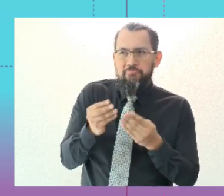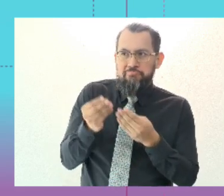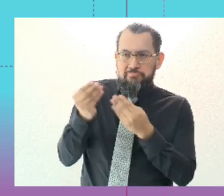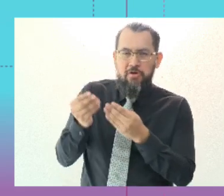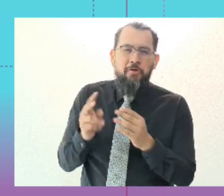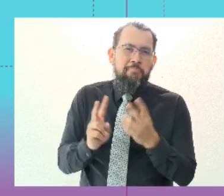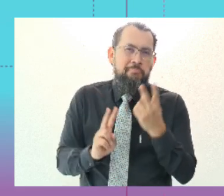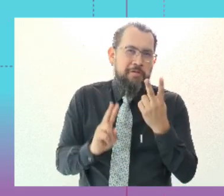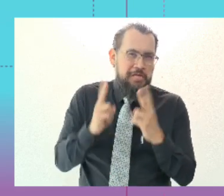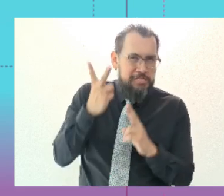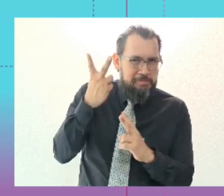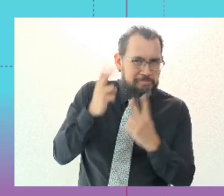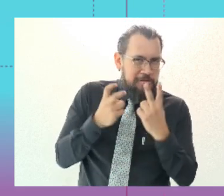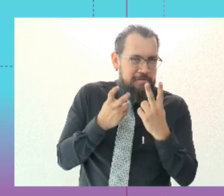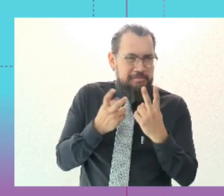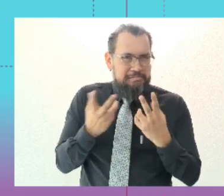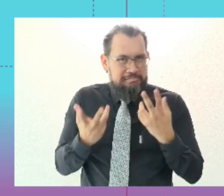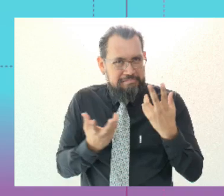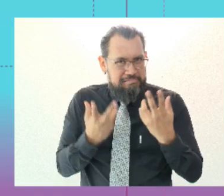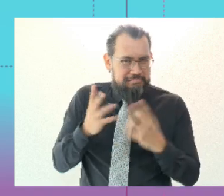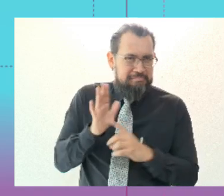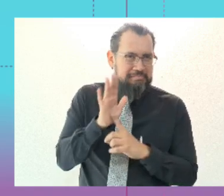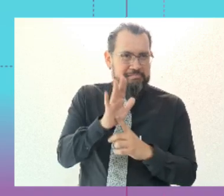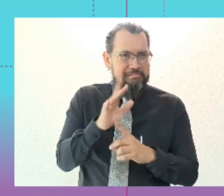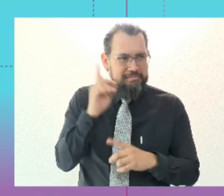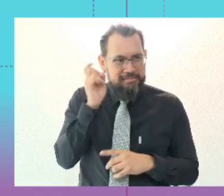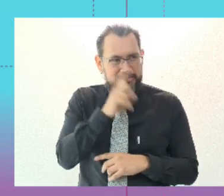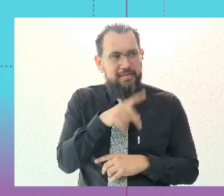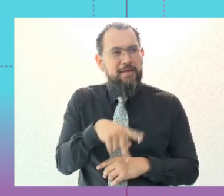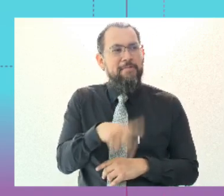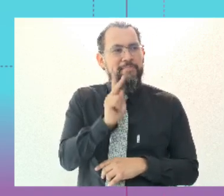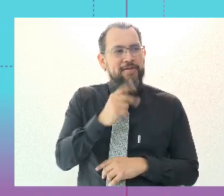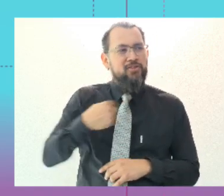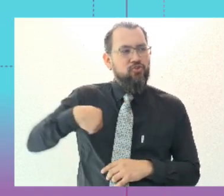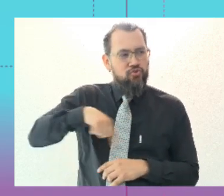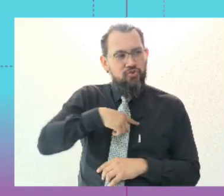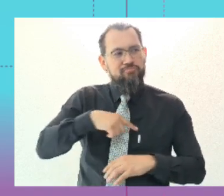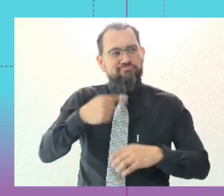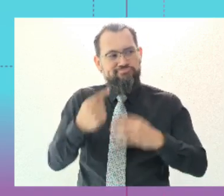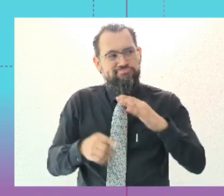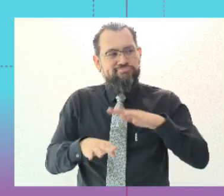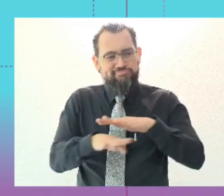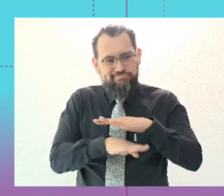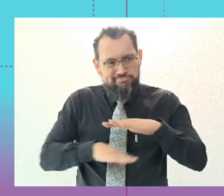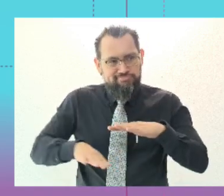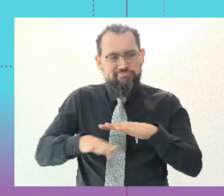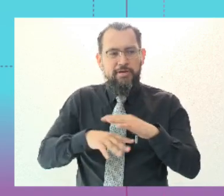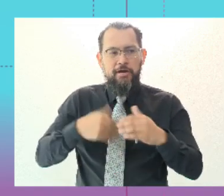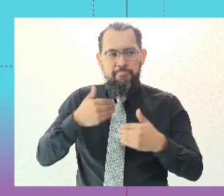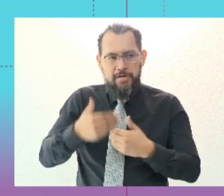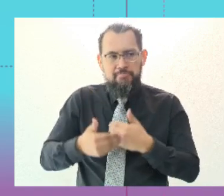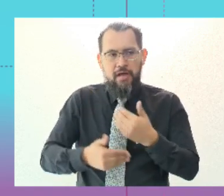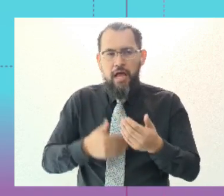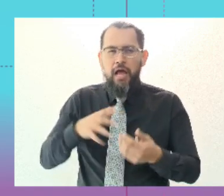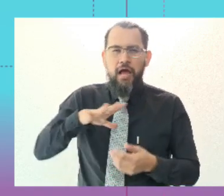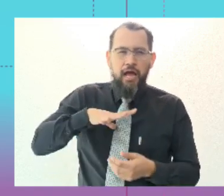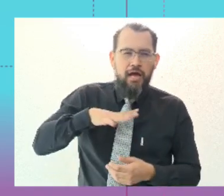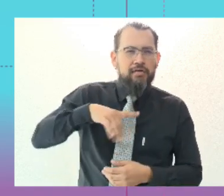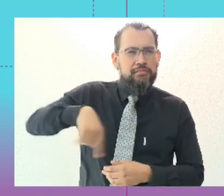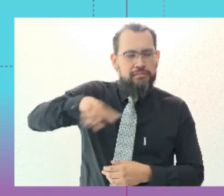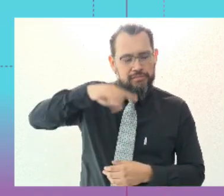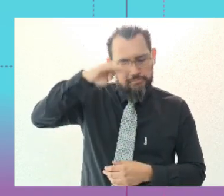una verdura? Es complicado. Pero si vamos entendiendo a lo mejor las bases, podemos tener alguna ocurrencia, y es lo que yo